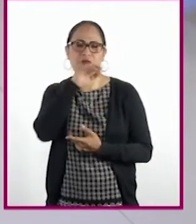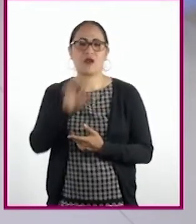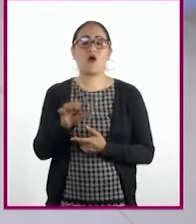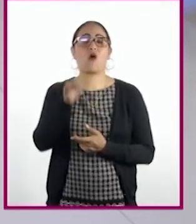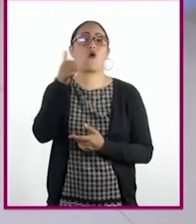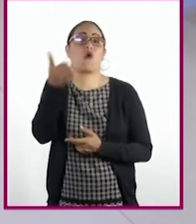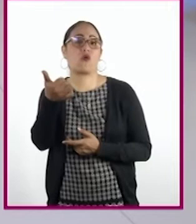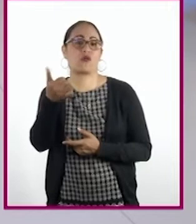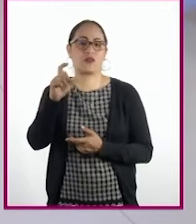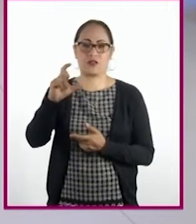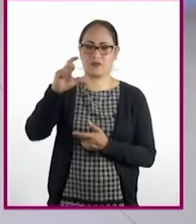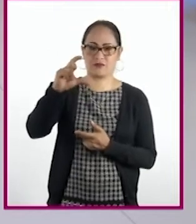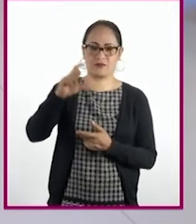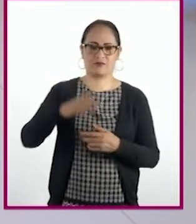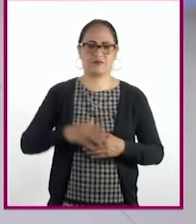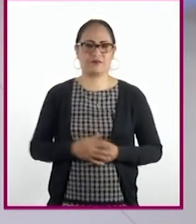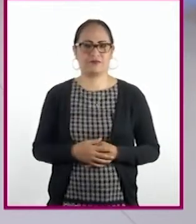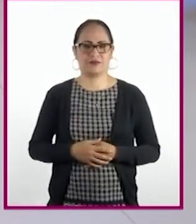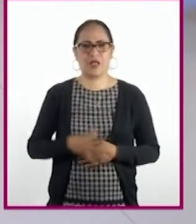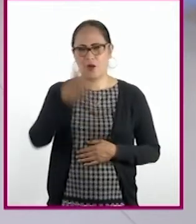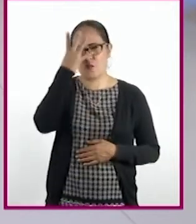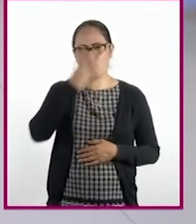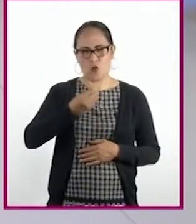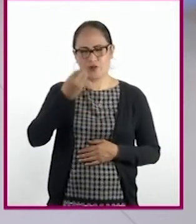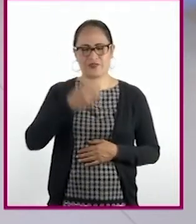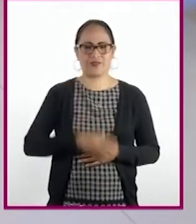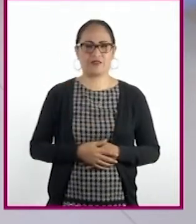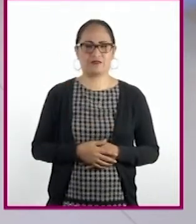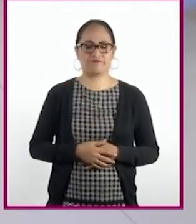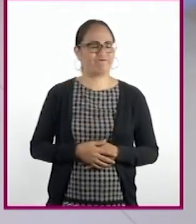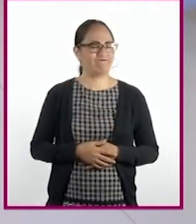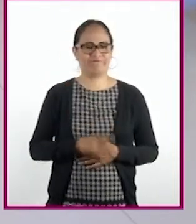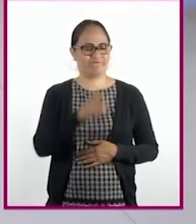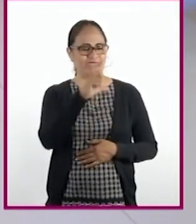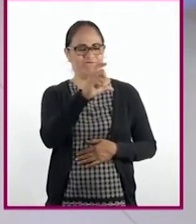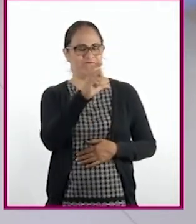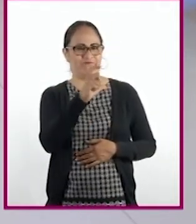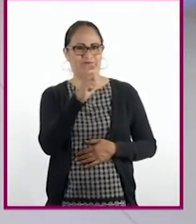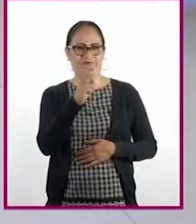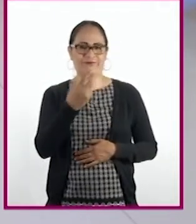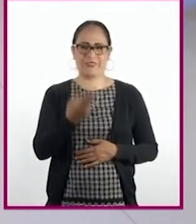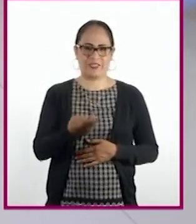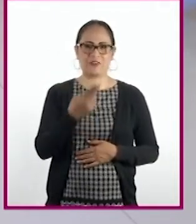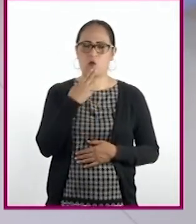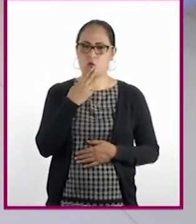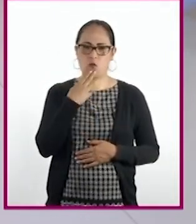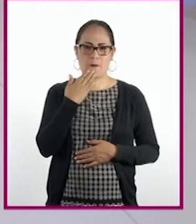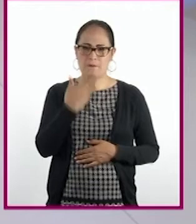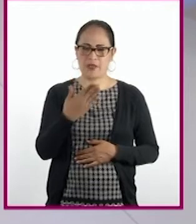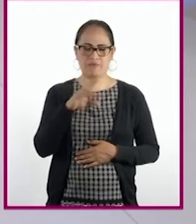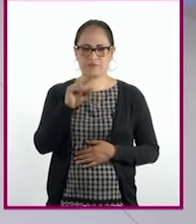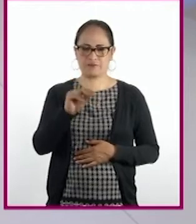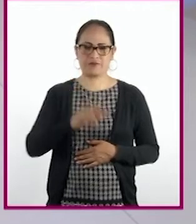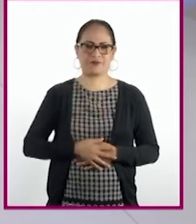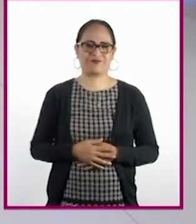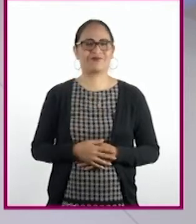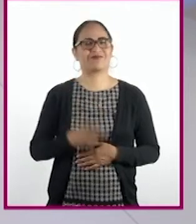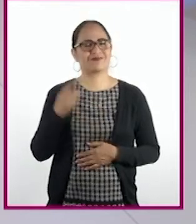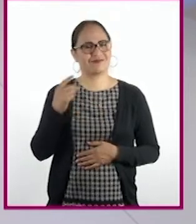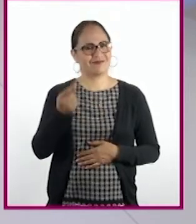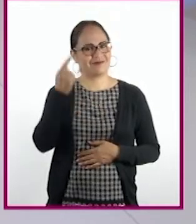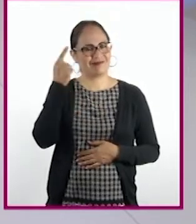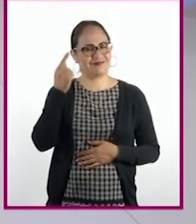otra. Esta está más bonita. No, tampoco. Esta tampoco. ¿No? Ya lo